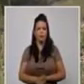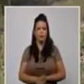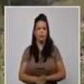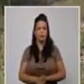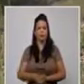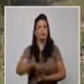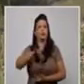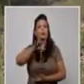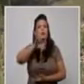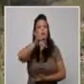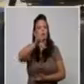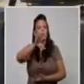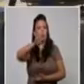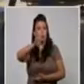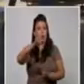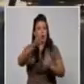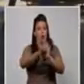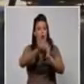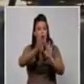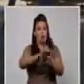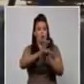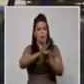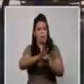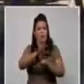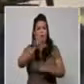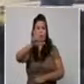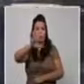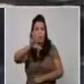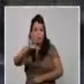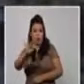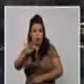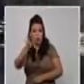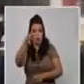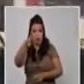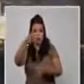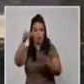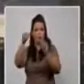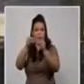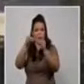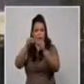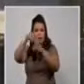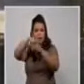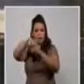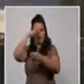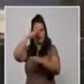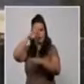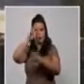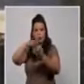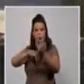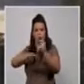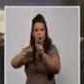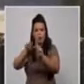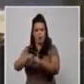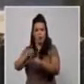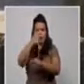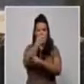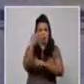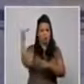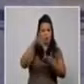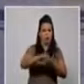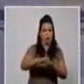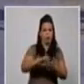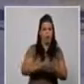59 confirmados, 58 son autóctonos y 1 importado. 47 están recuperados y 12 se